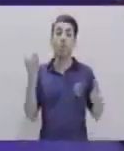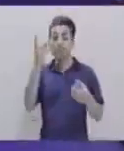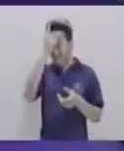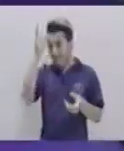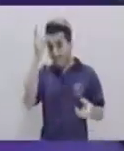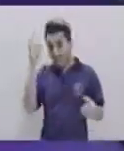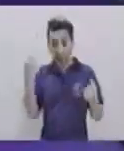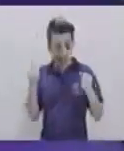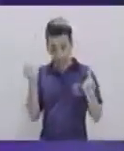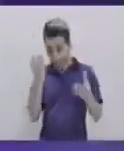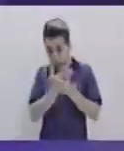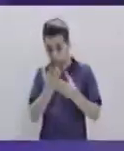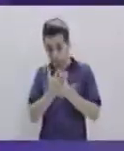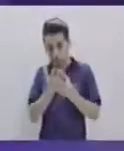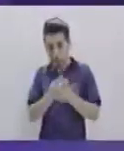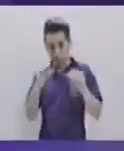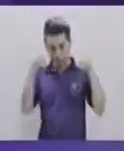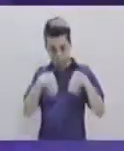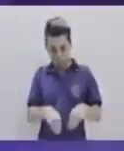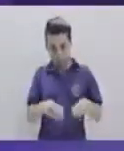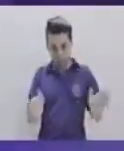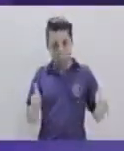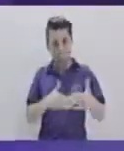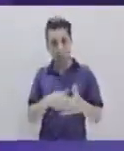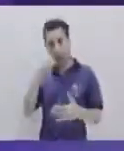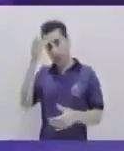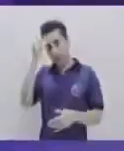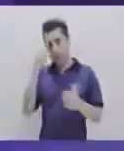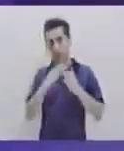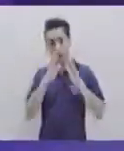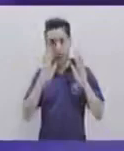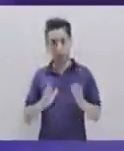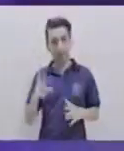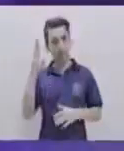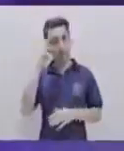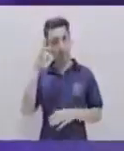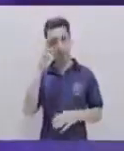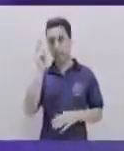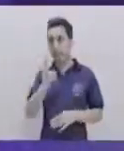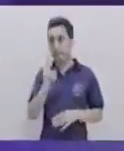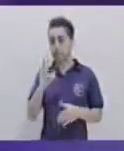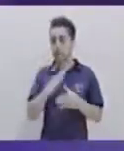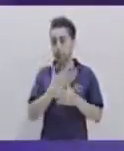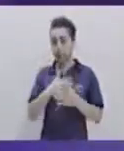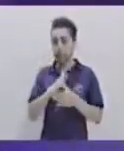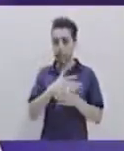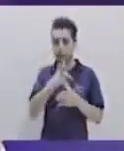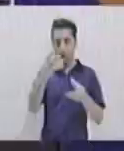trabajos en el portafolio de evidencias. Recuerda